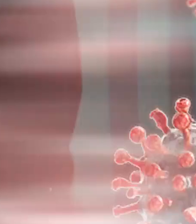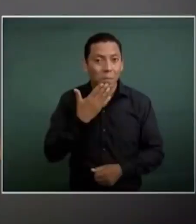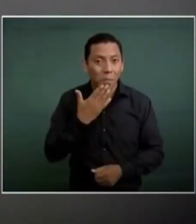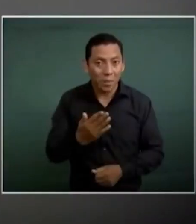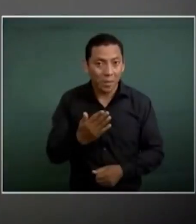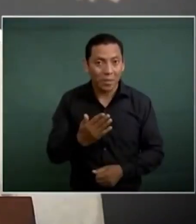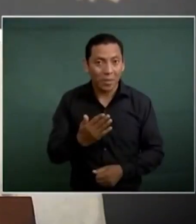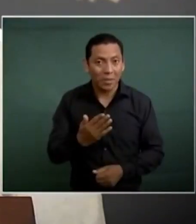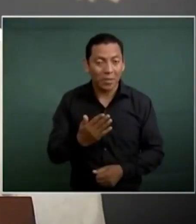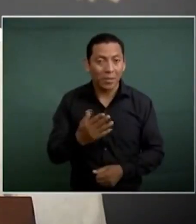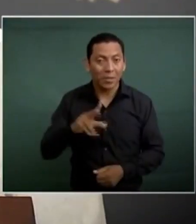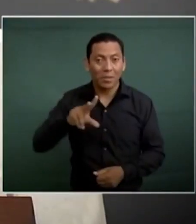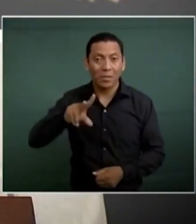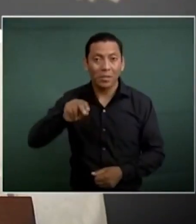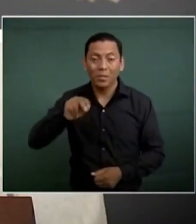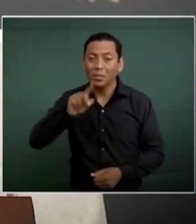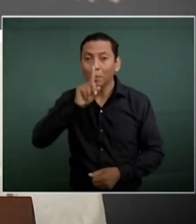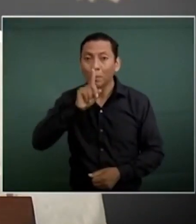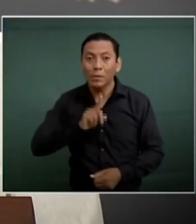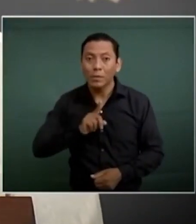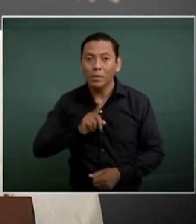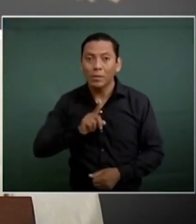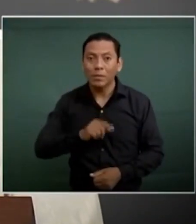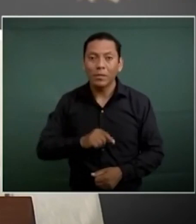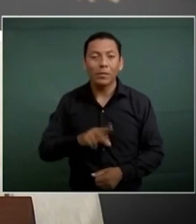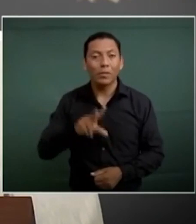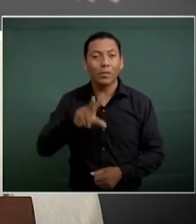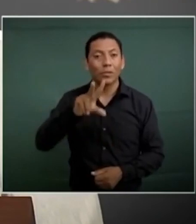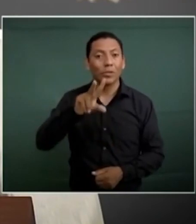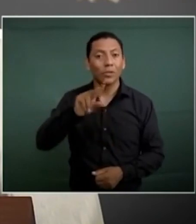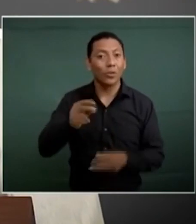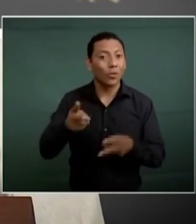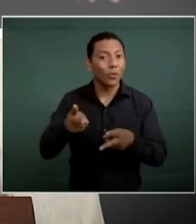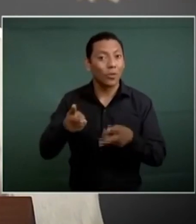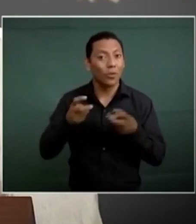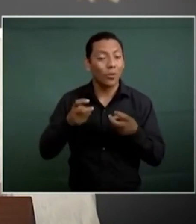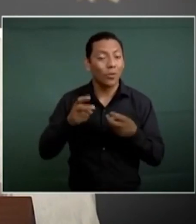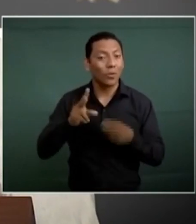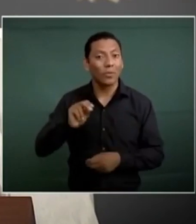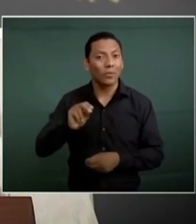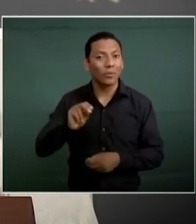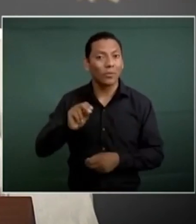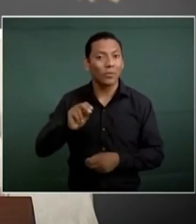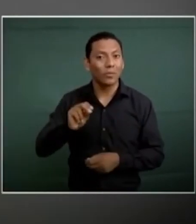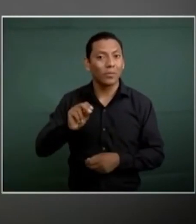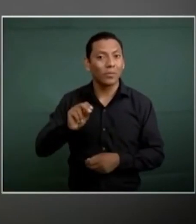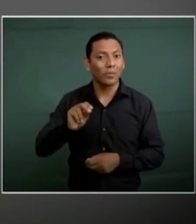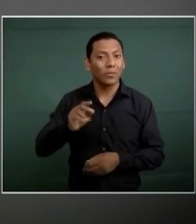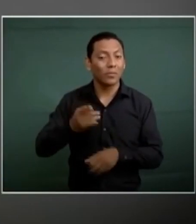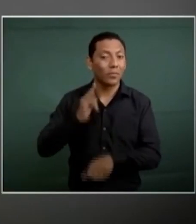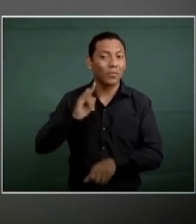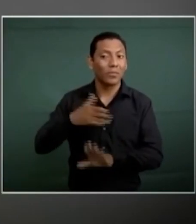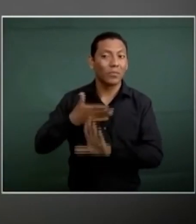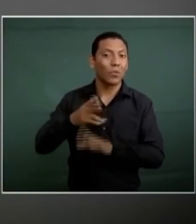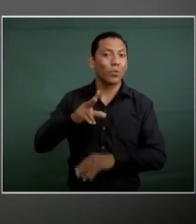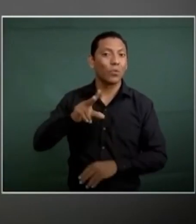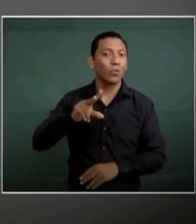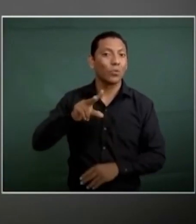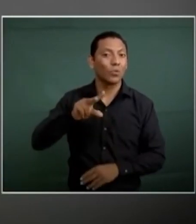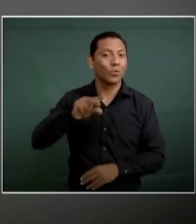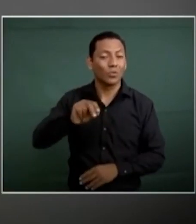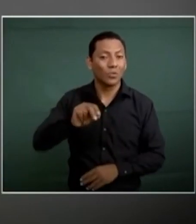No mentir, no robar, no traicionar, eso ayuda mucho